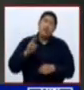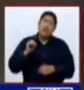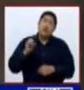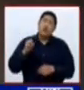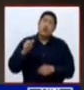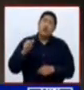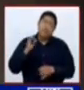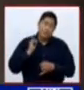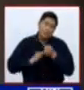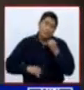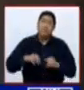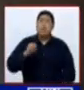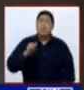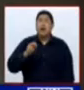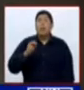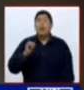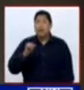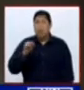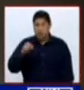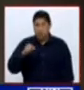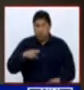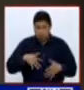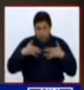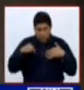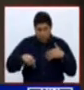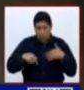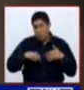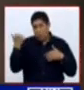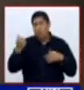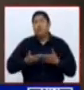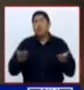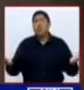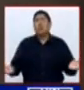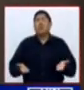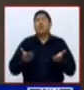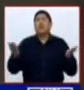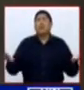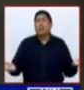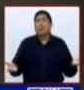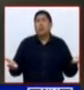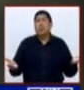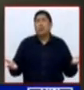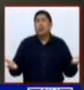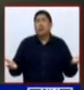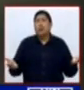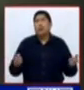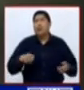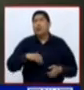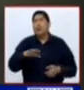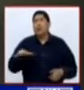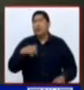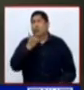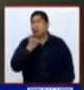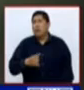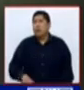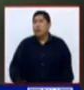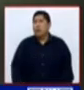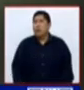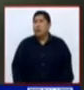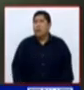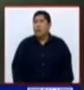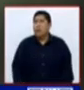Dime, ¿qué problema tienes? ¿Vives por acá o es que vives en otro lado? ¿Otro es la zona donde vives? Viví en San